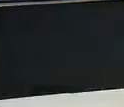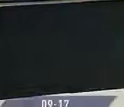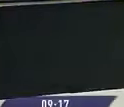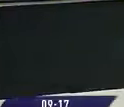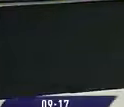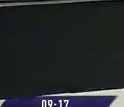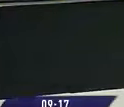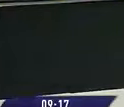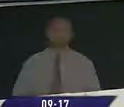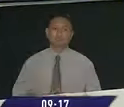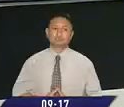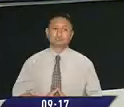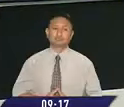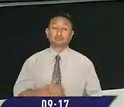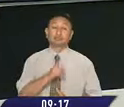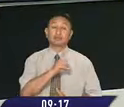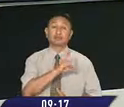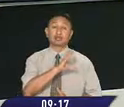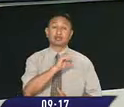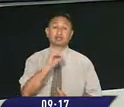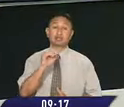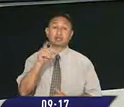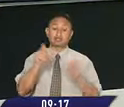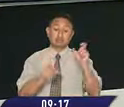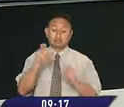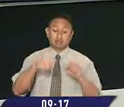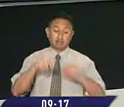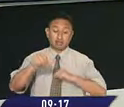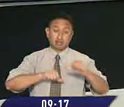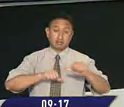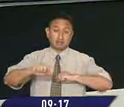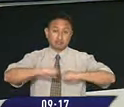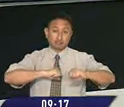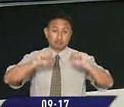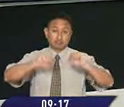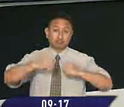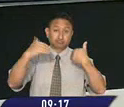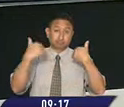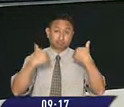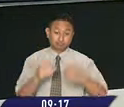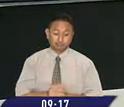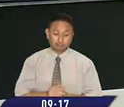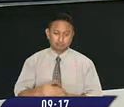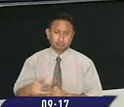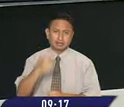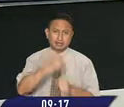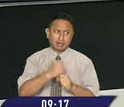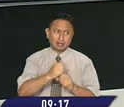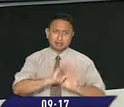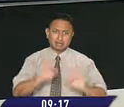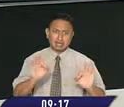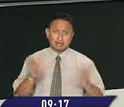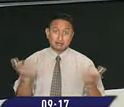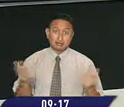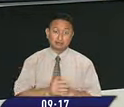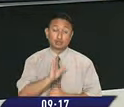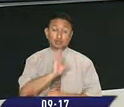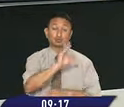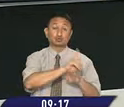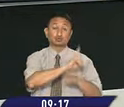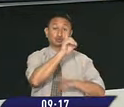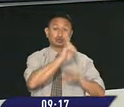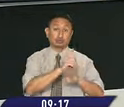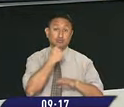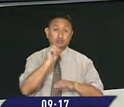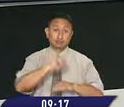Integrantes del Ballet Ecuatoriano de Cámara, entre administrativos, operativos y artistas, podrían quedarse sin trabajo. Así lo anunció el director de esa